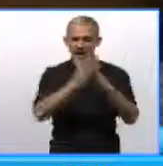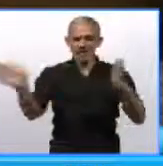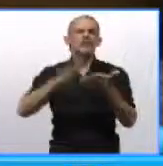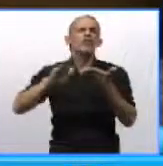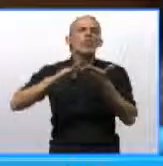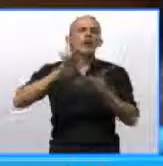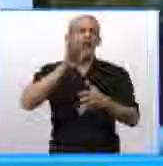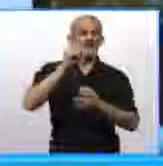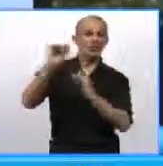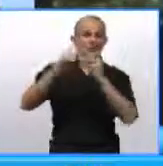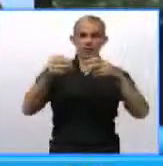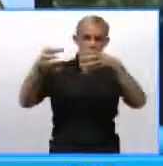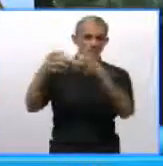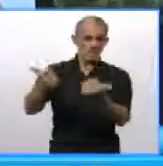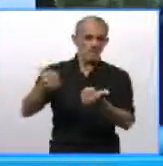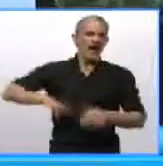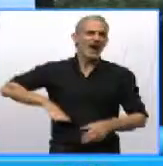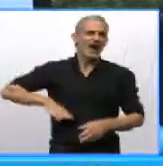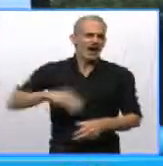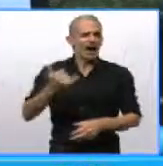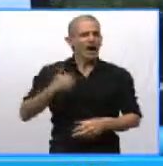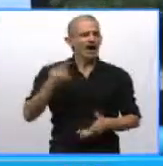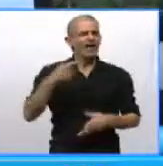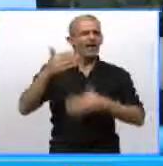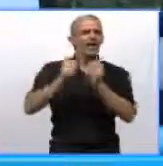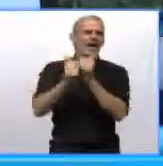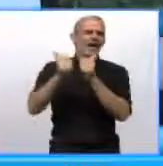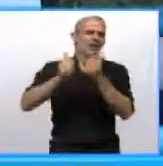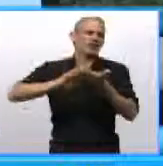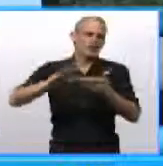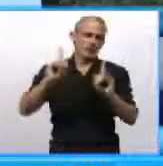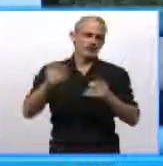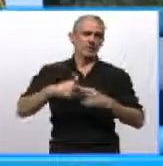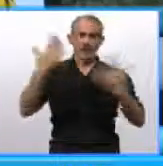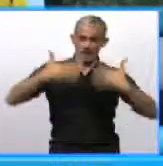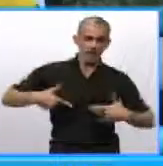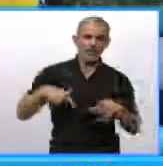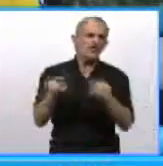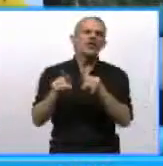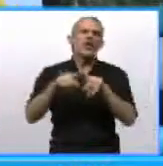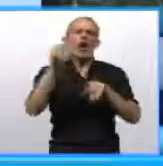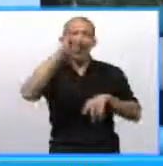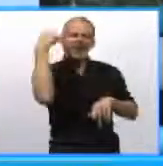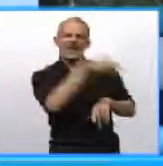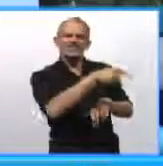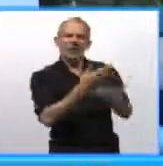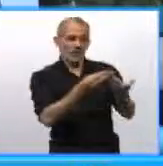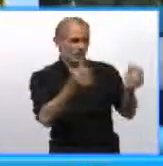nuevo con muchas ganas de jugar. Nos preparamos de igual forma que en Nacional de Clubes, creo que